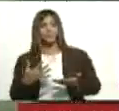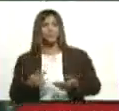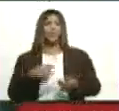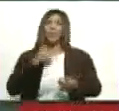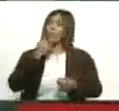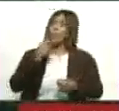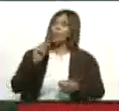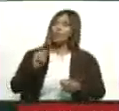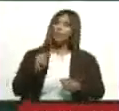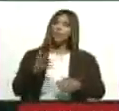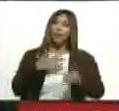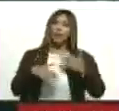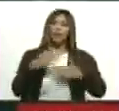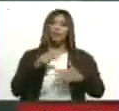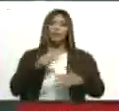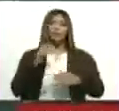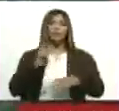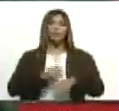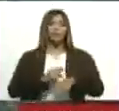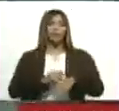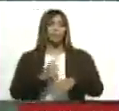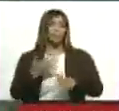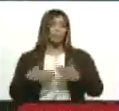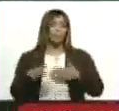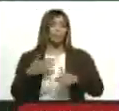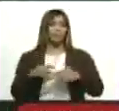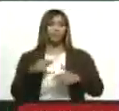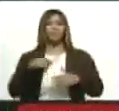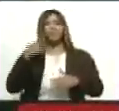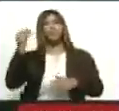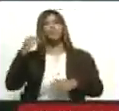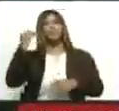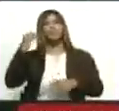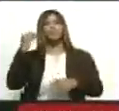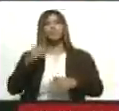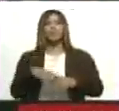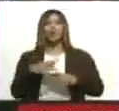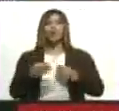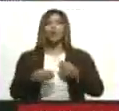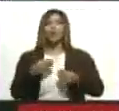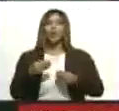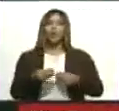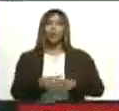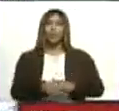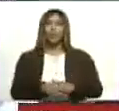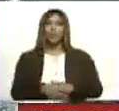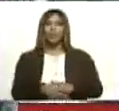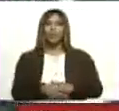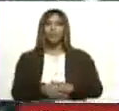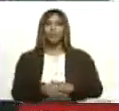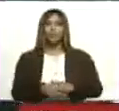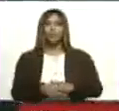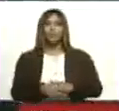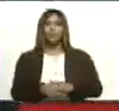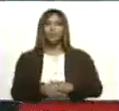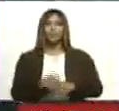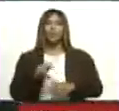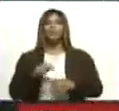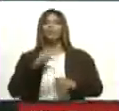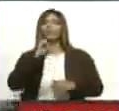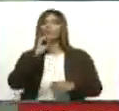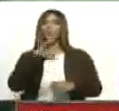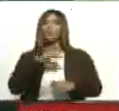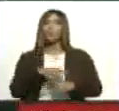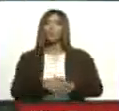amigos desde hace mucho tiempo. Estaba pensando cómo llevar adelante esta